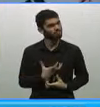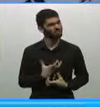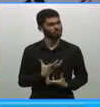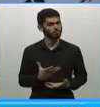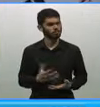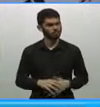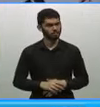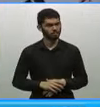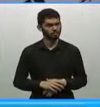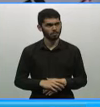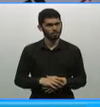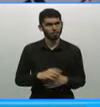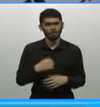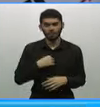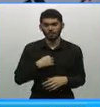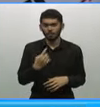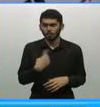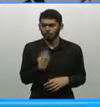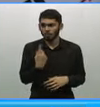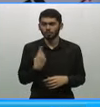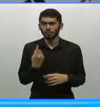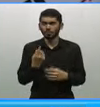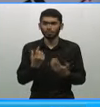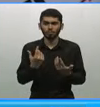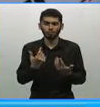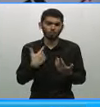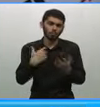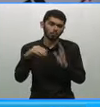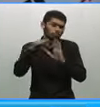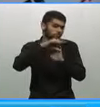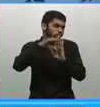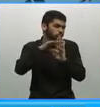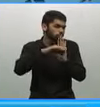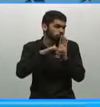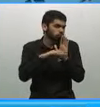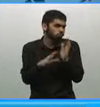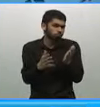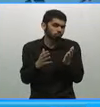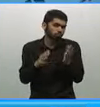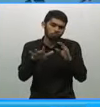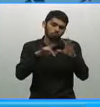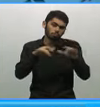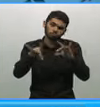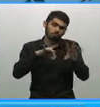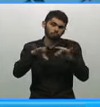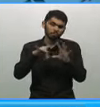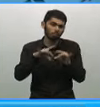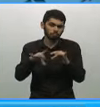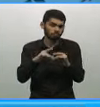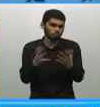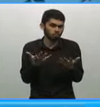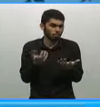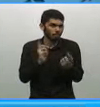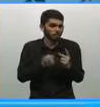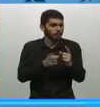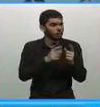esta oportunidad convocamos lo que había que convocar, lo que sentíamos que teníamos que convocar, e inclusive cuando tuvimos que producir las